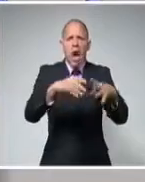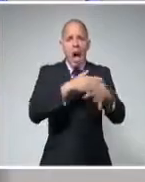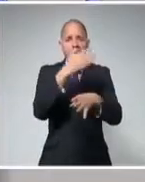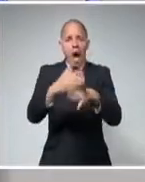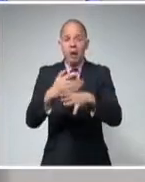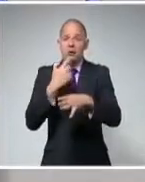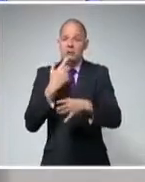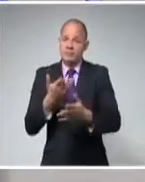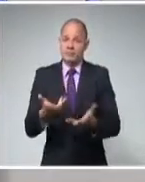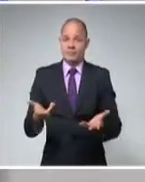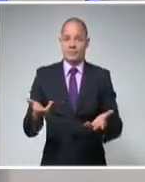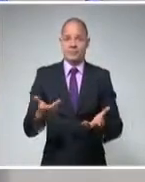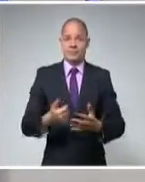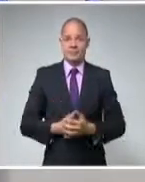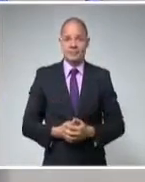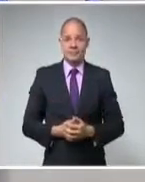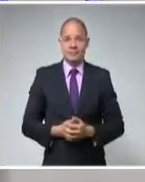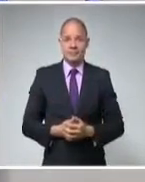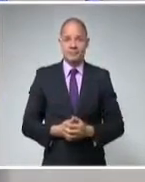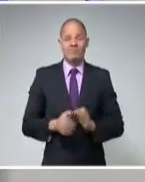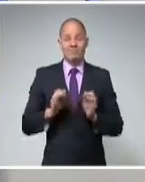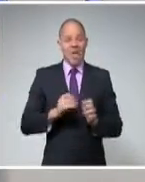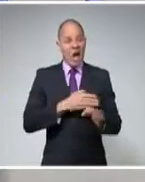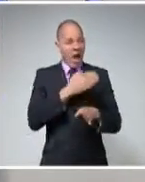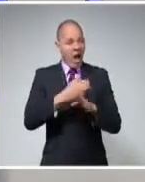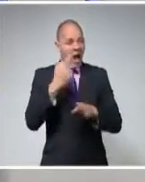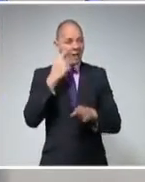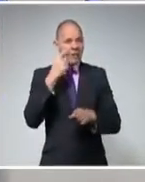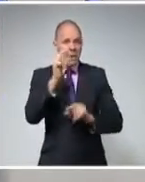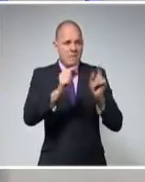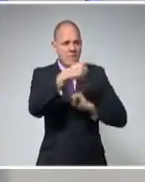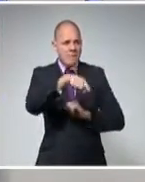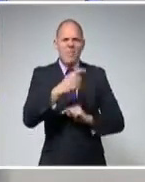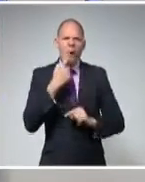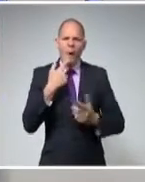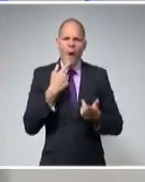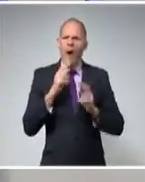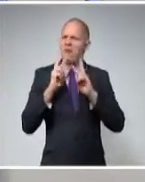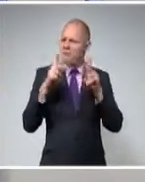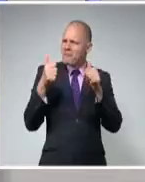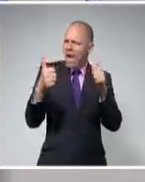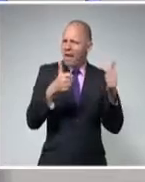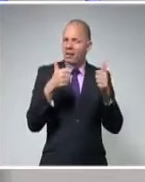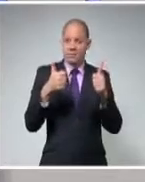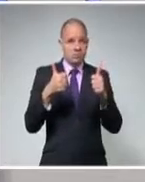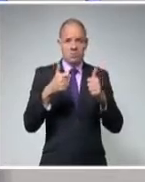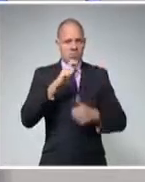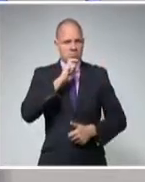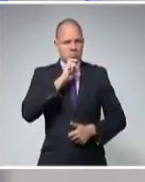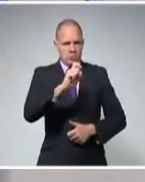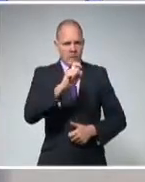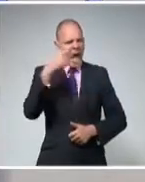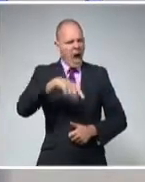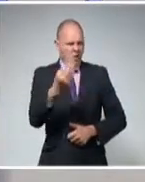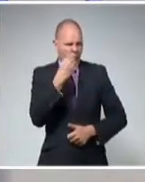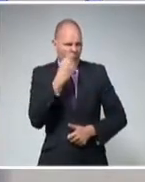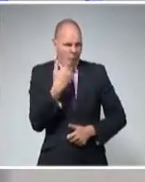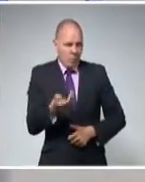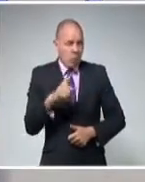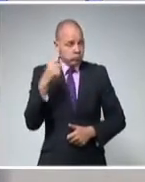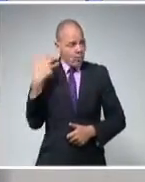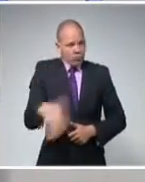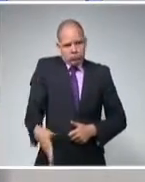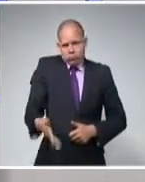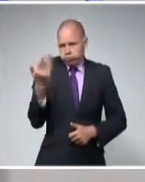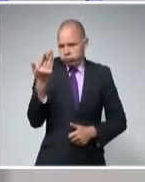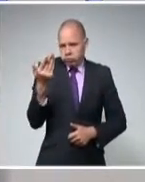finales del 2016. El costo de la vida también ha aumentado. Naciones Unidas señala que el precio de la canasta básica se incrementó a